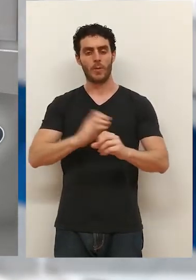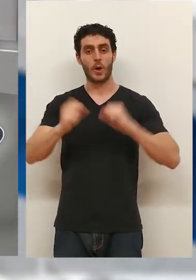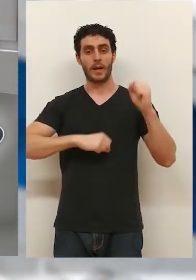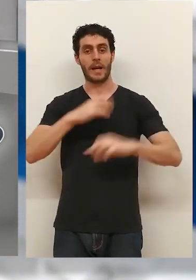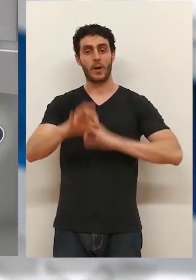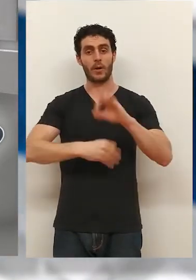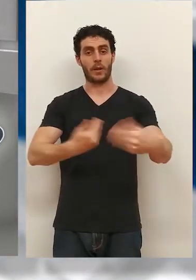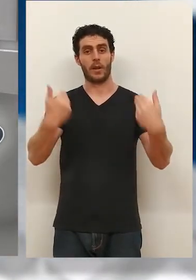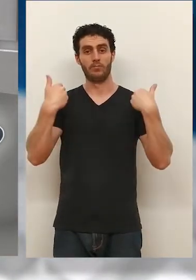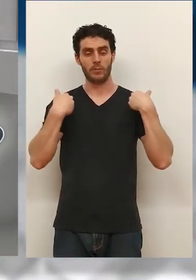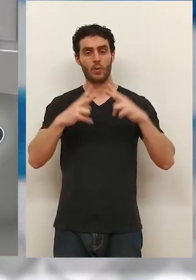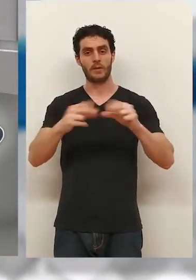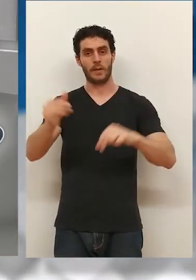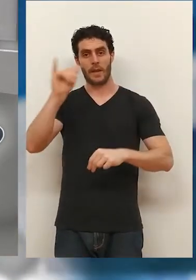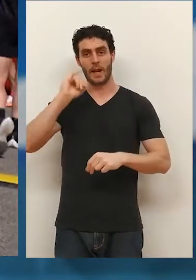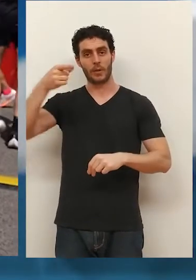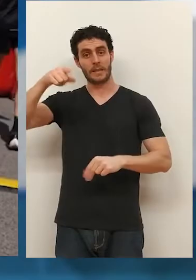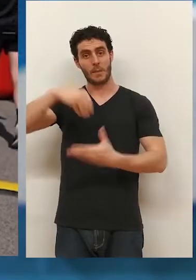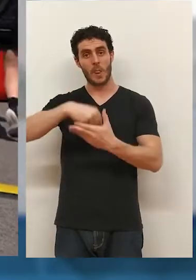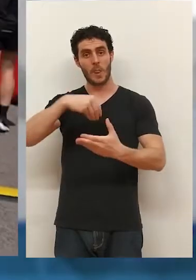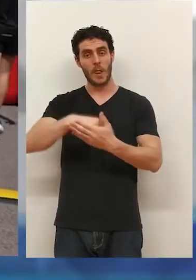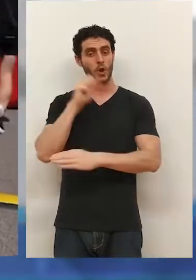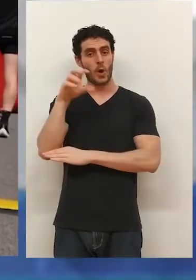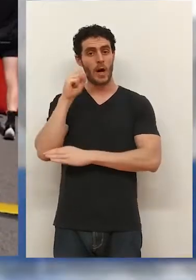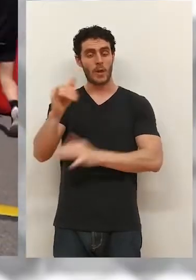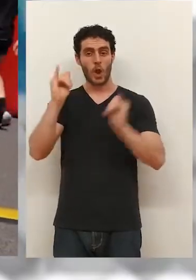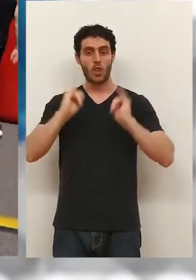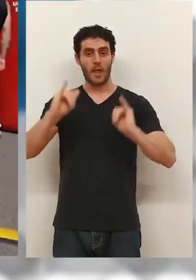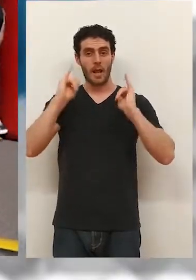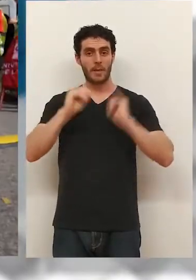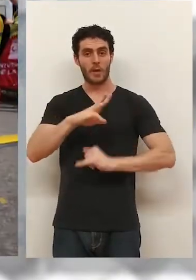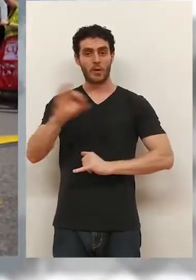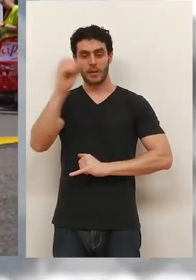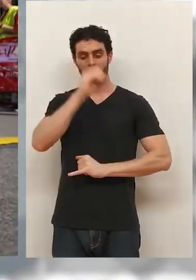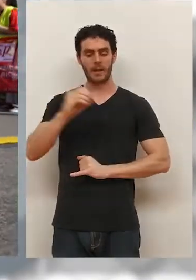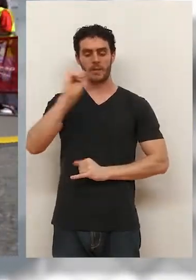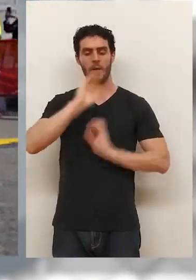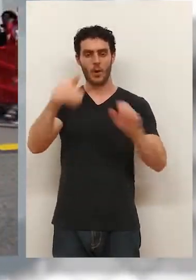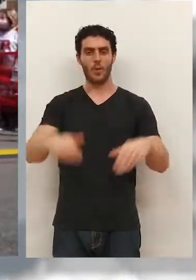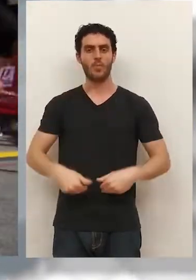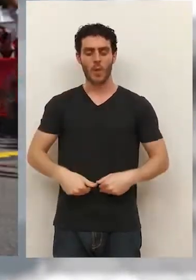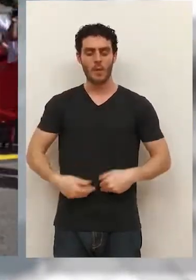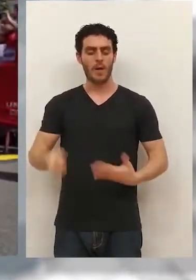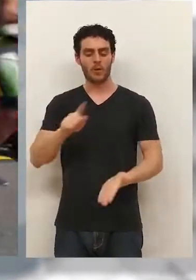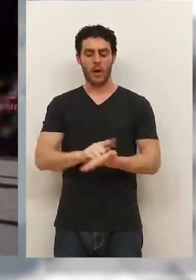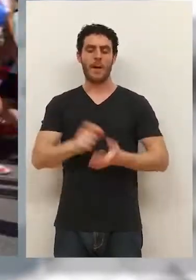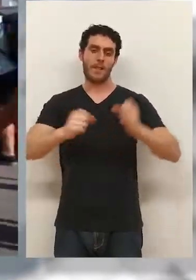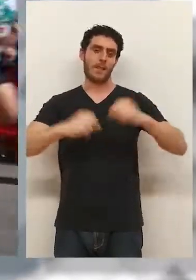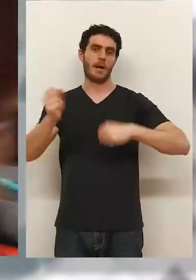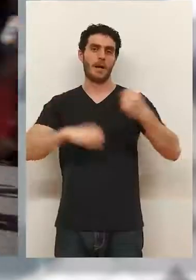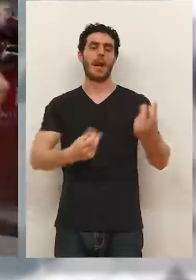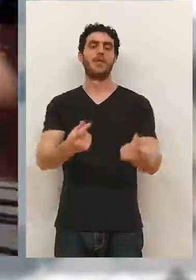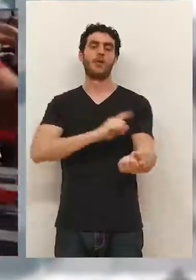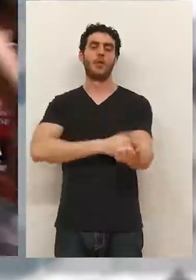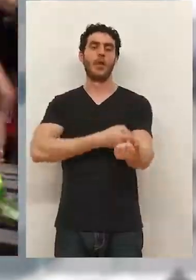toda una fiesta deportiva. El ambiente no pudo ser mejor. La carrera campus brilló en todo su esplendor tras